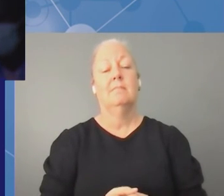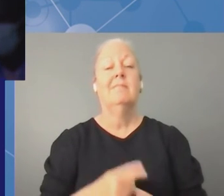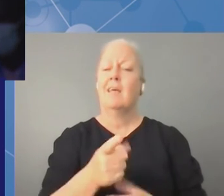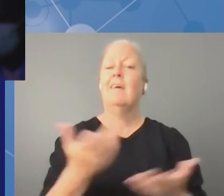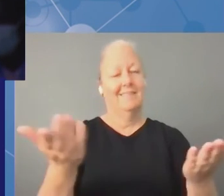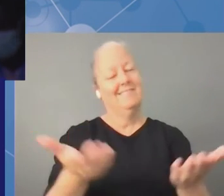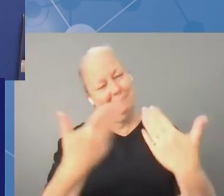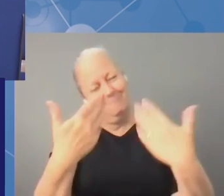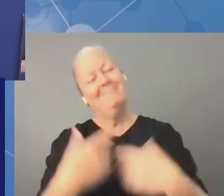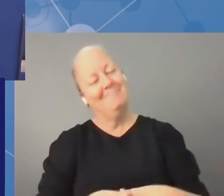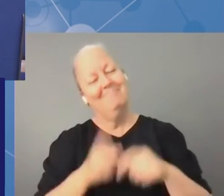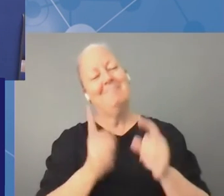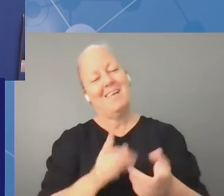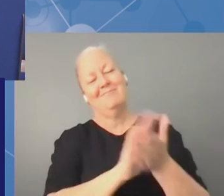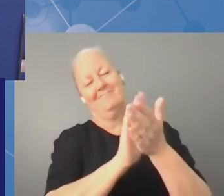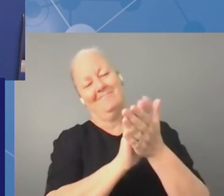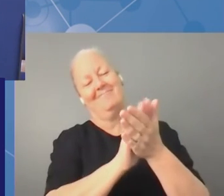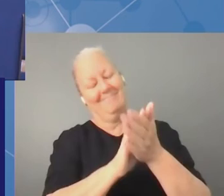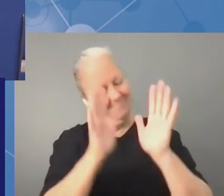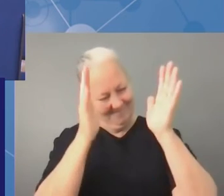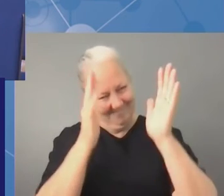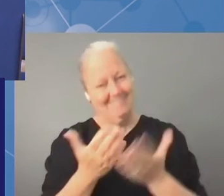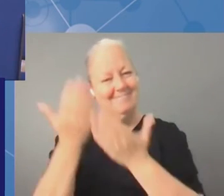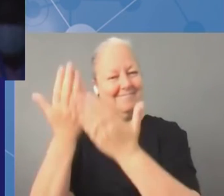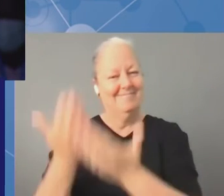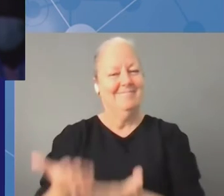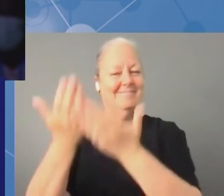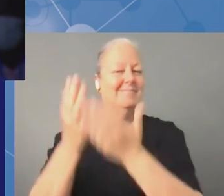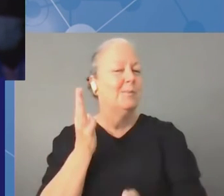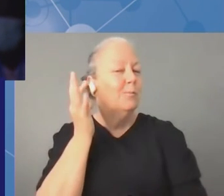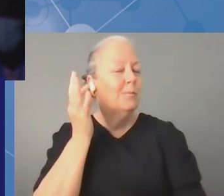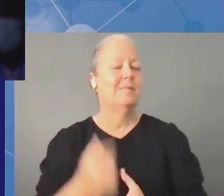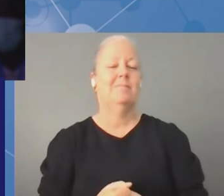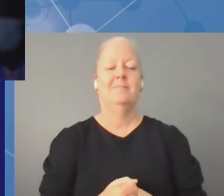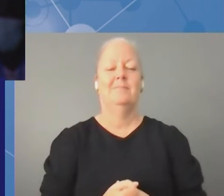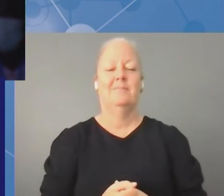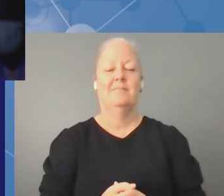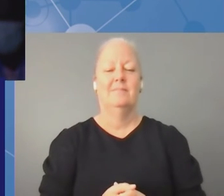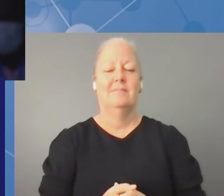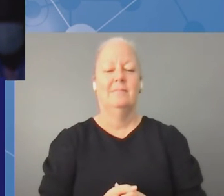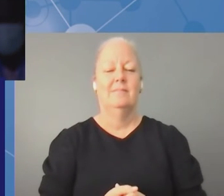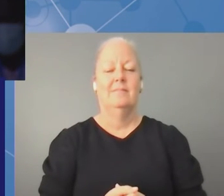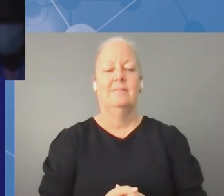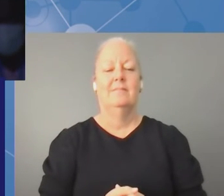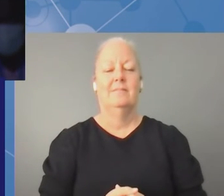agradecidos por lo que ha hecho ella y sus compañeros, y ellos también han merecido un aplauso.